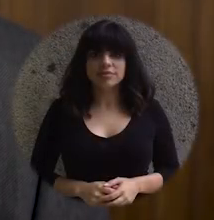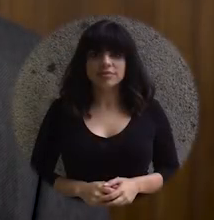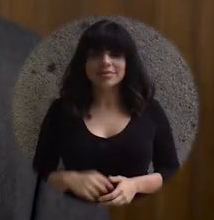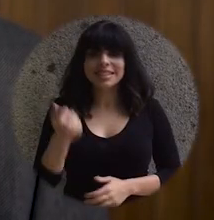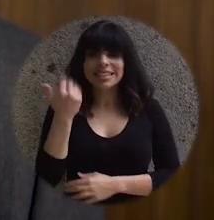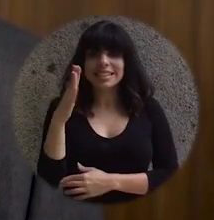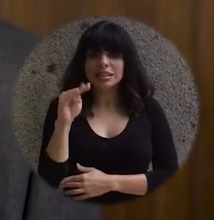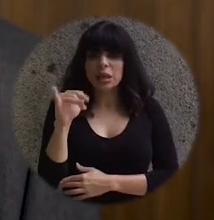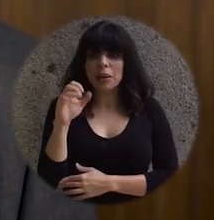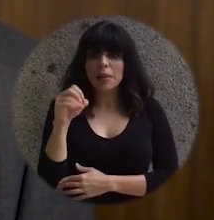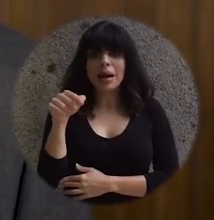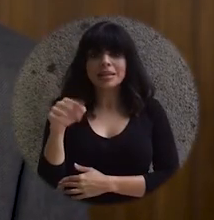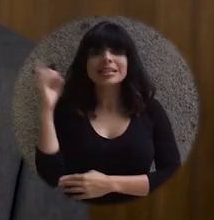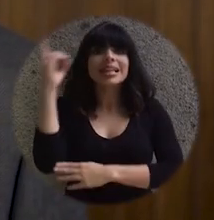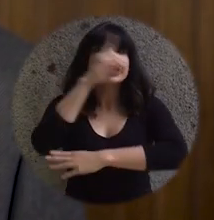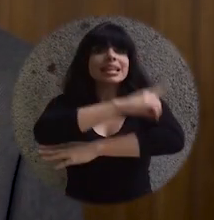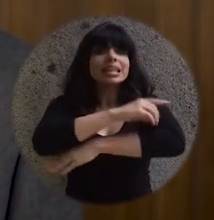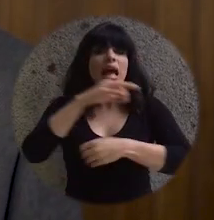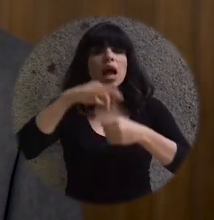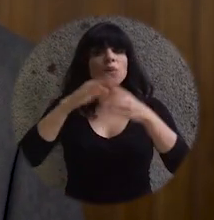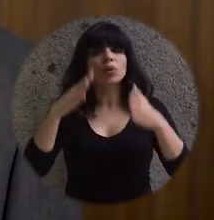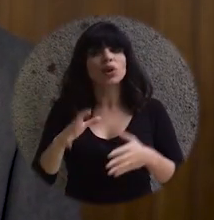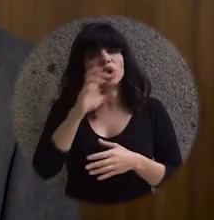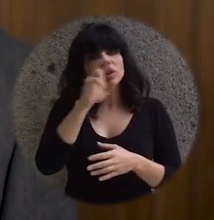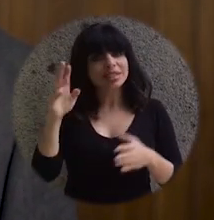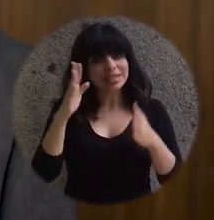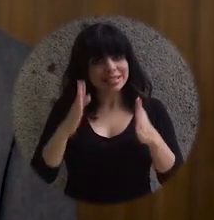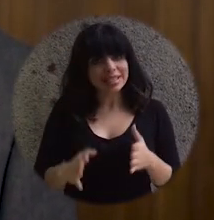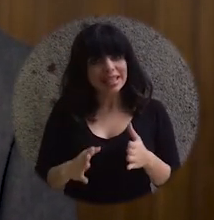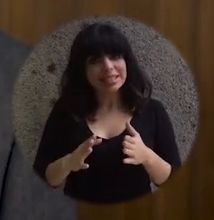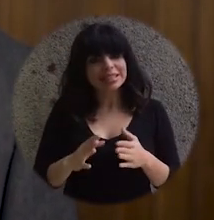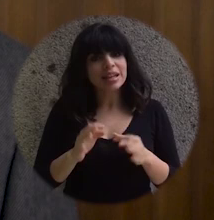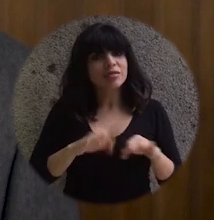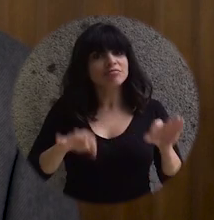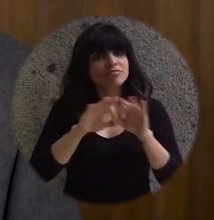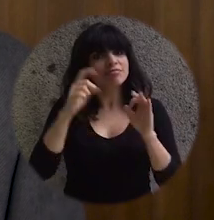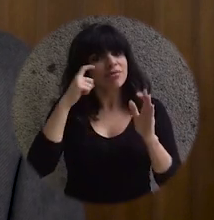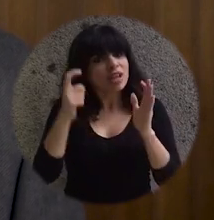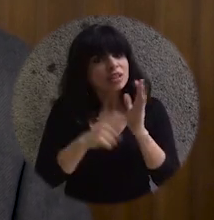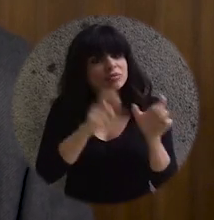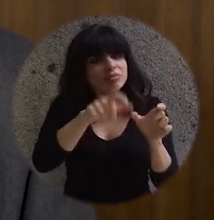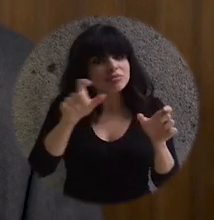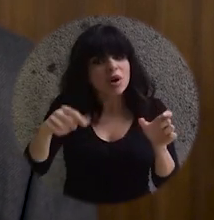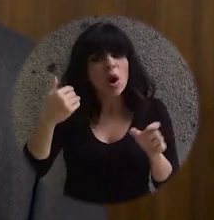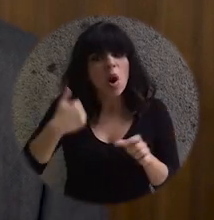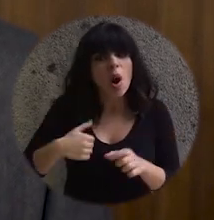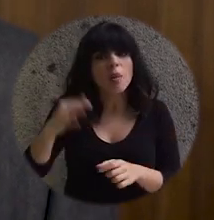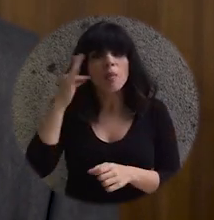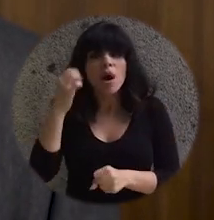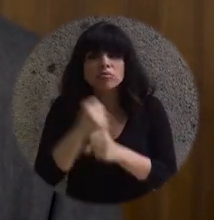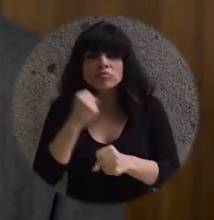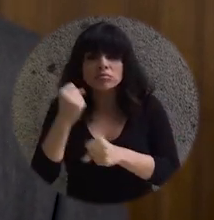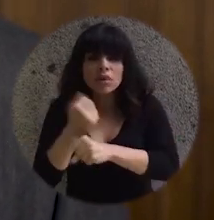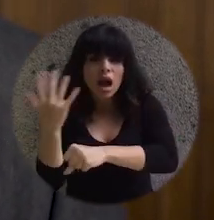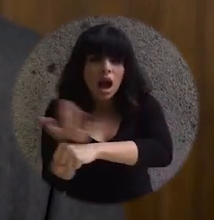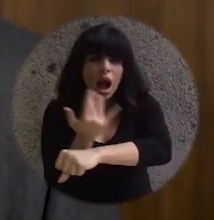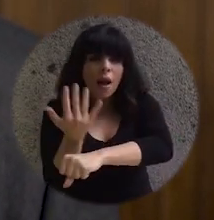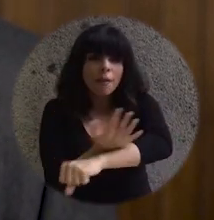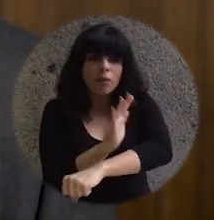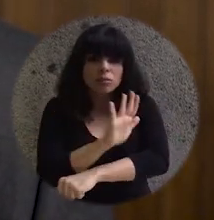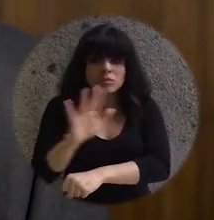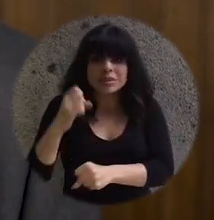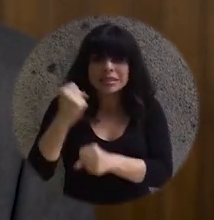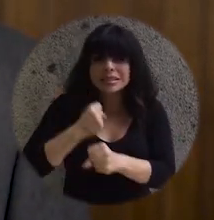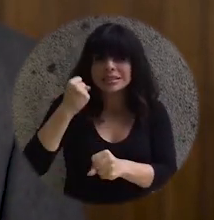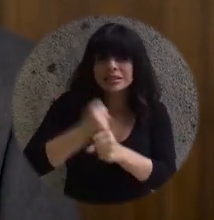El 15 de mayo es el Día del Agricultor Costarricense, justo reconocimiento a los hombres y las mujeres del campo, quienes con su trabajo